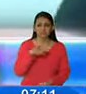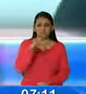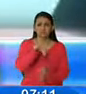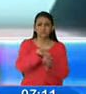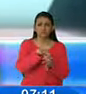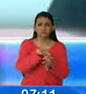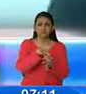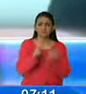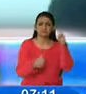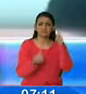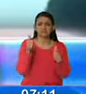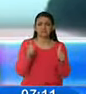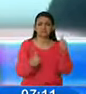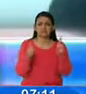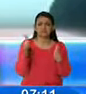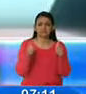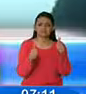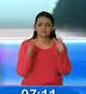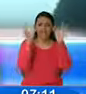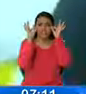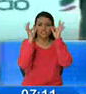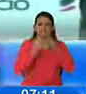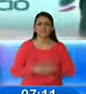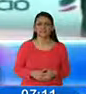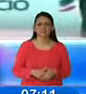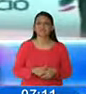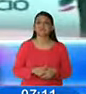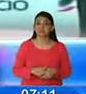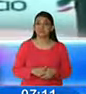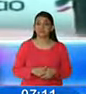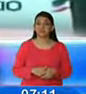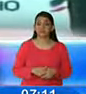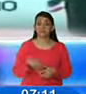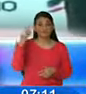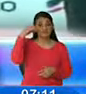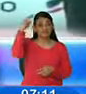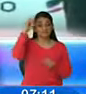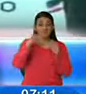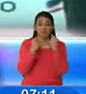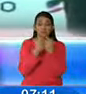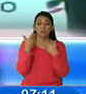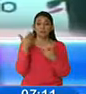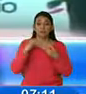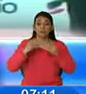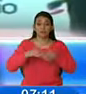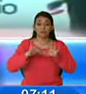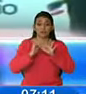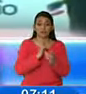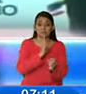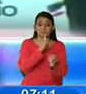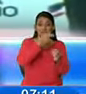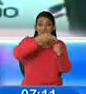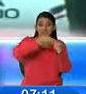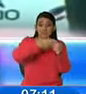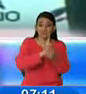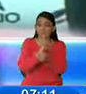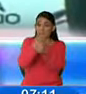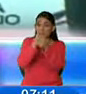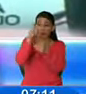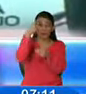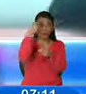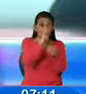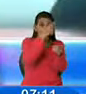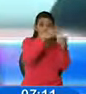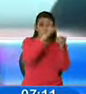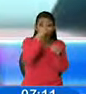votaremos por la candidatura del señor Lasso. Viteri aclaró que el Partido Social Cristiano no formará parte de ningún gobierno